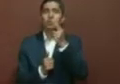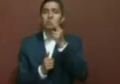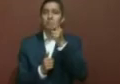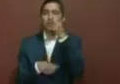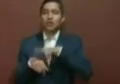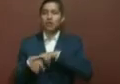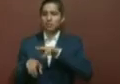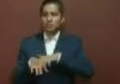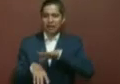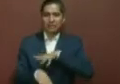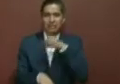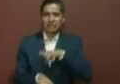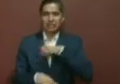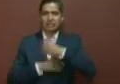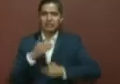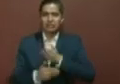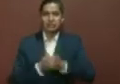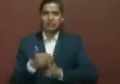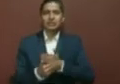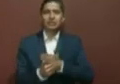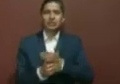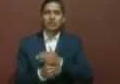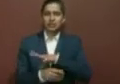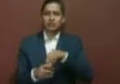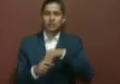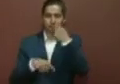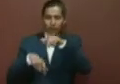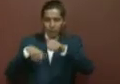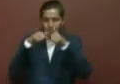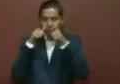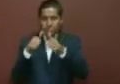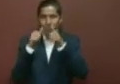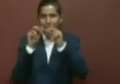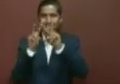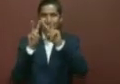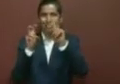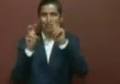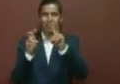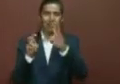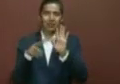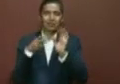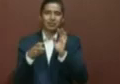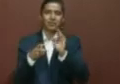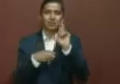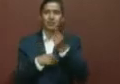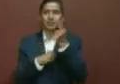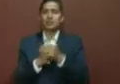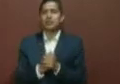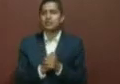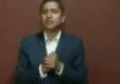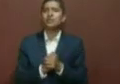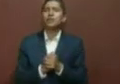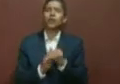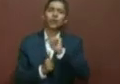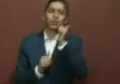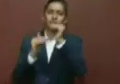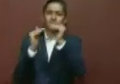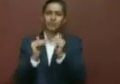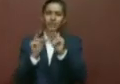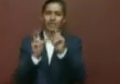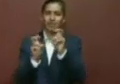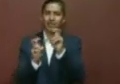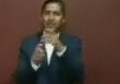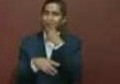esfuerzo para pues atender los temas más antiguos de la universidad. Y en el otro asunto, mi